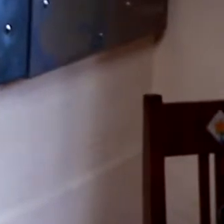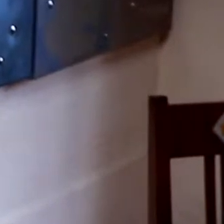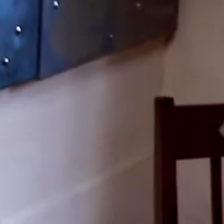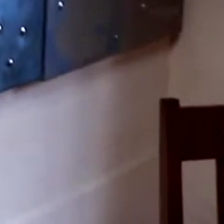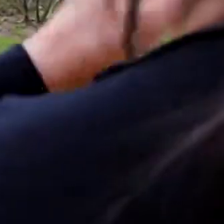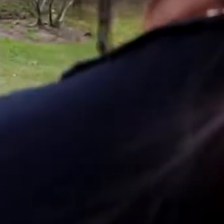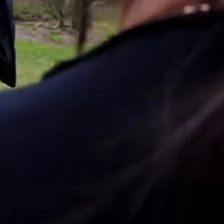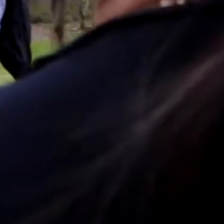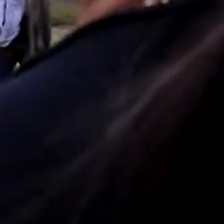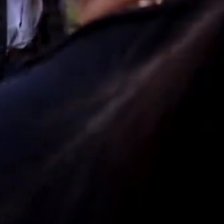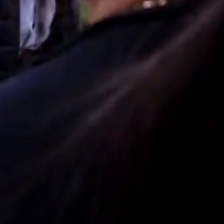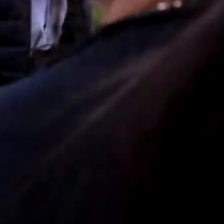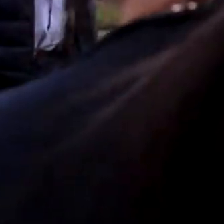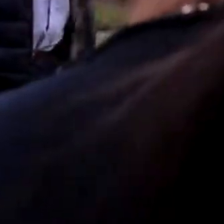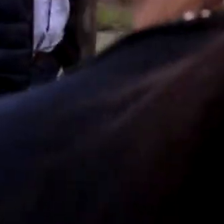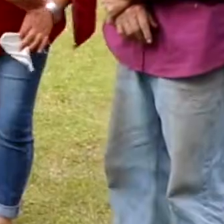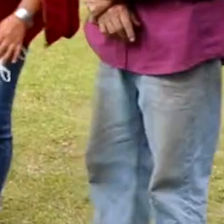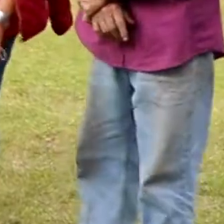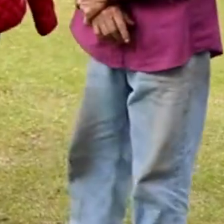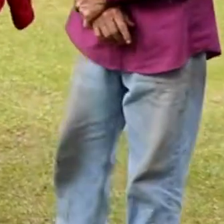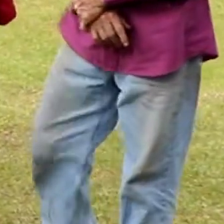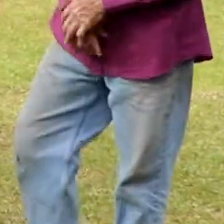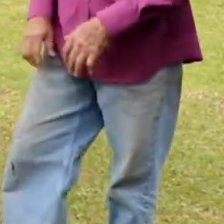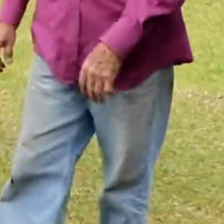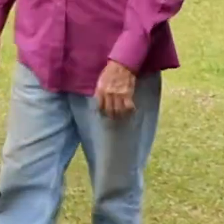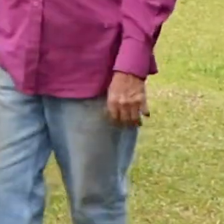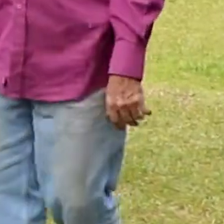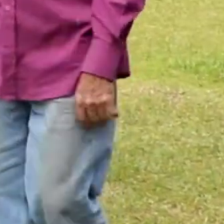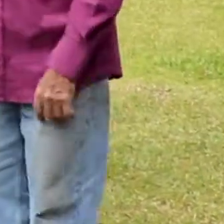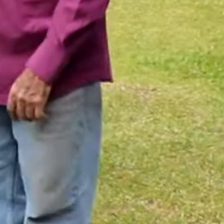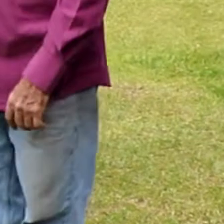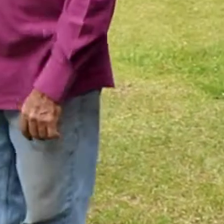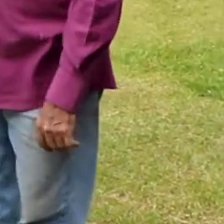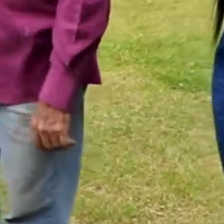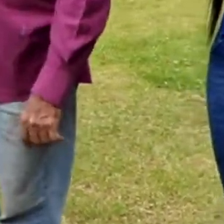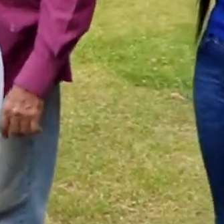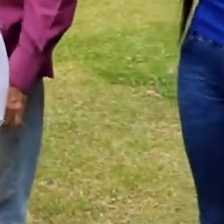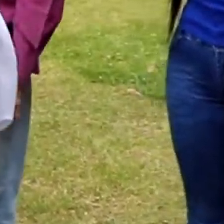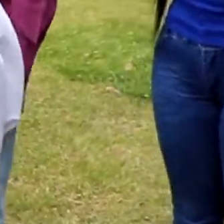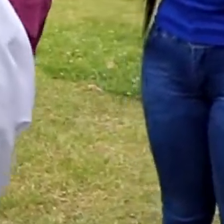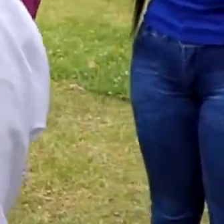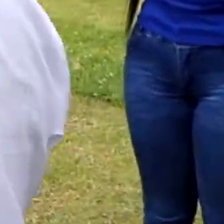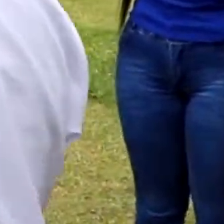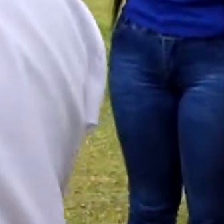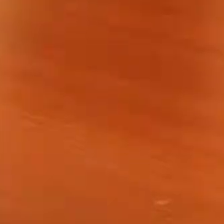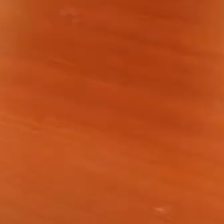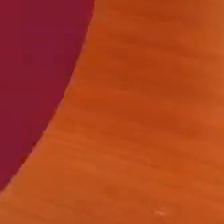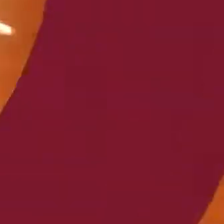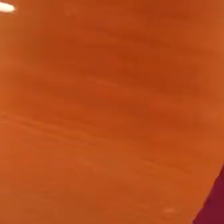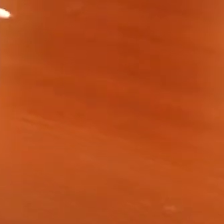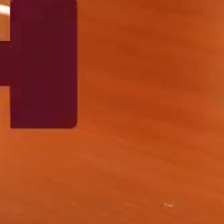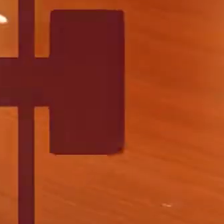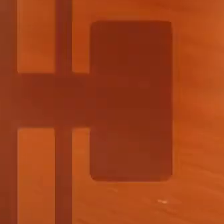Escultor Jesús Cobopaman Rikungapa Rirka Kaihatun Unanchapaka Paimi Waki Monumento Kunata Ruragri.